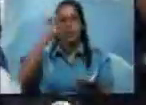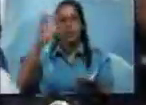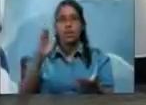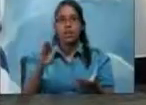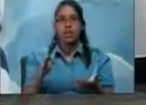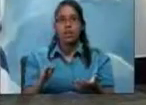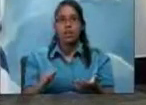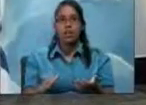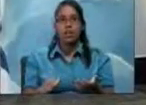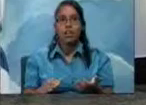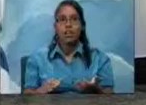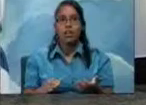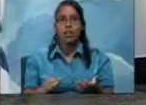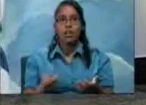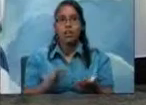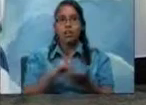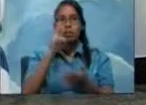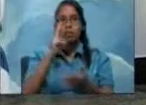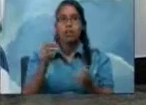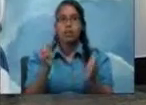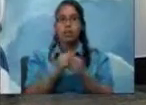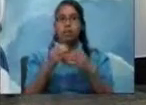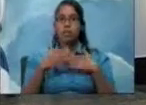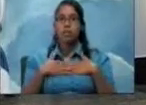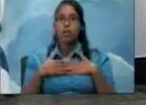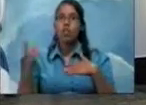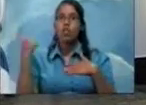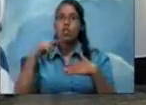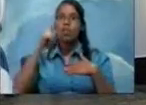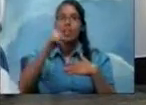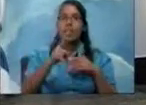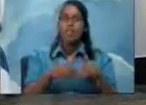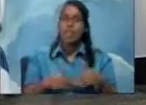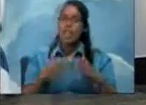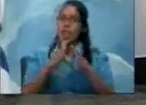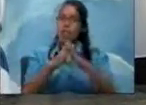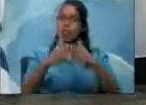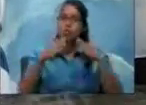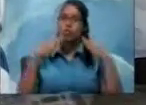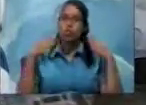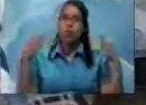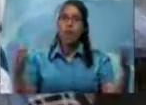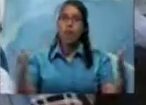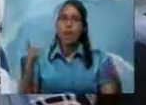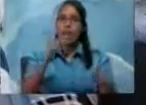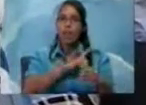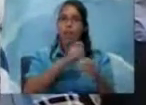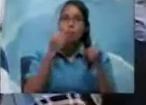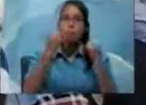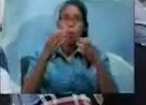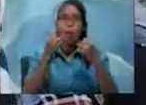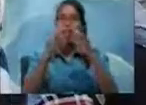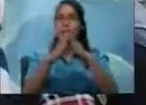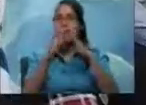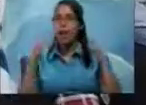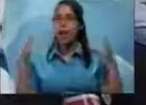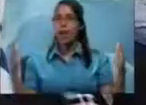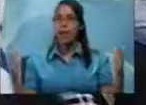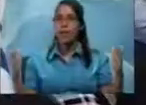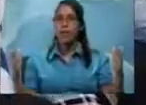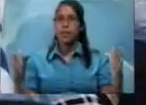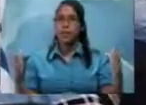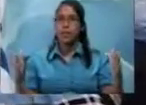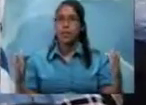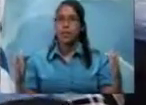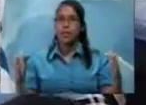dio dígalo conmigo tenemos una red muy grande tenemos una red muy grande